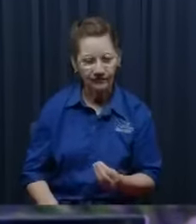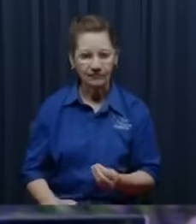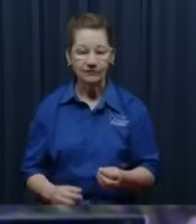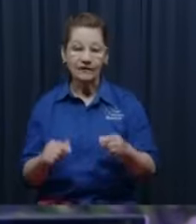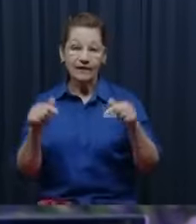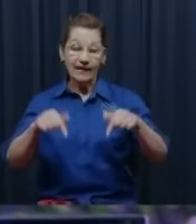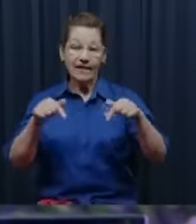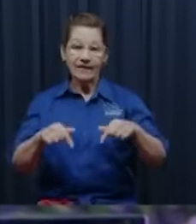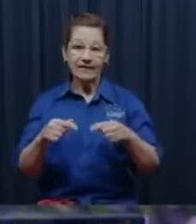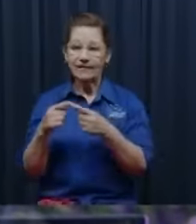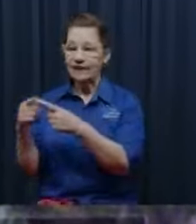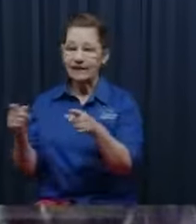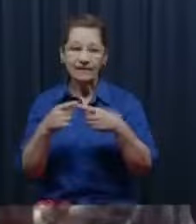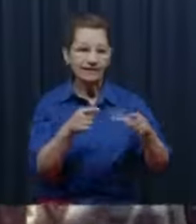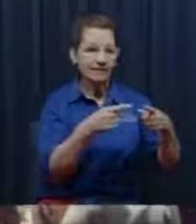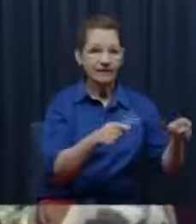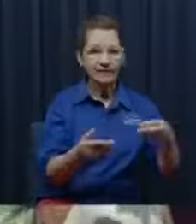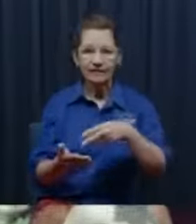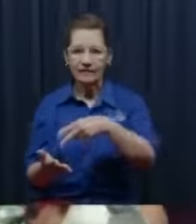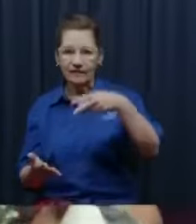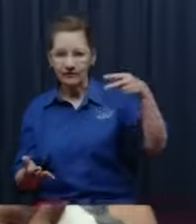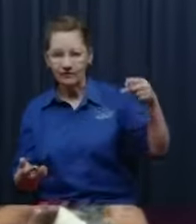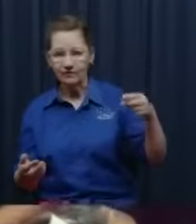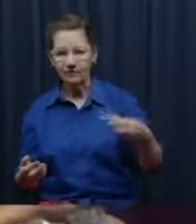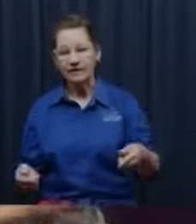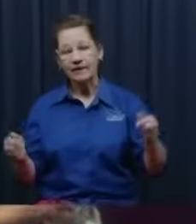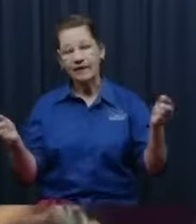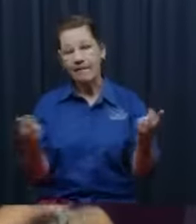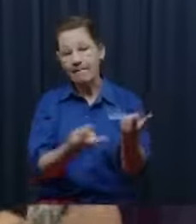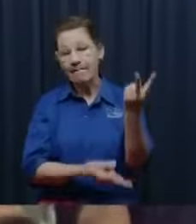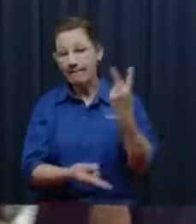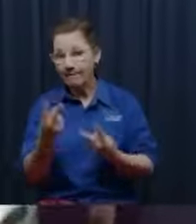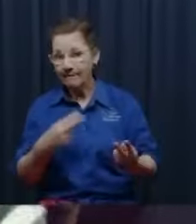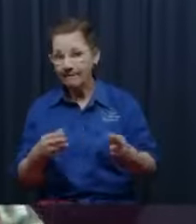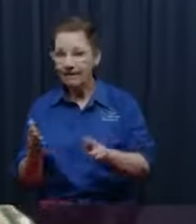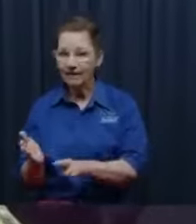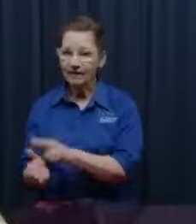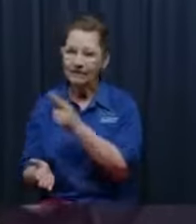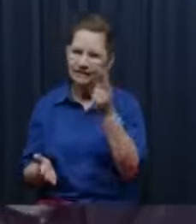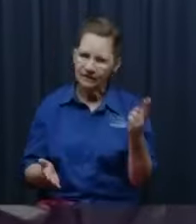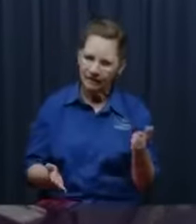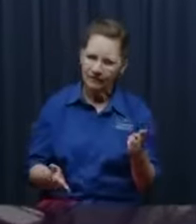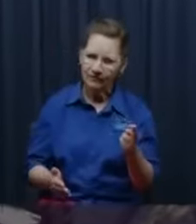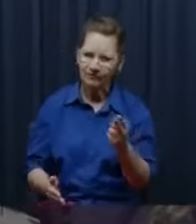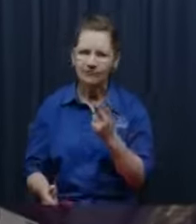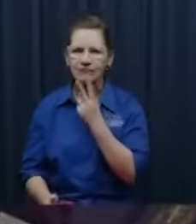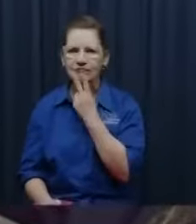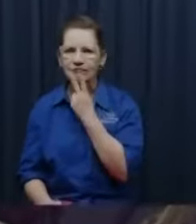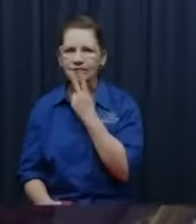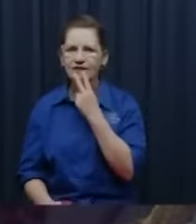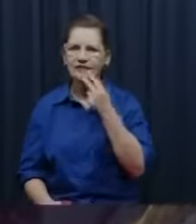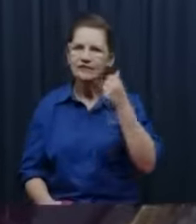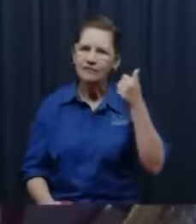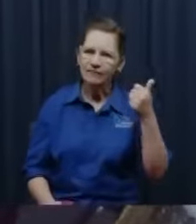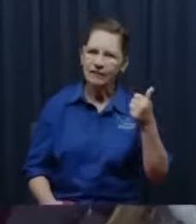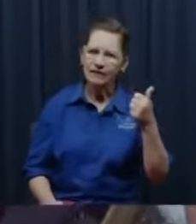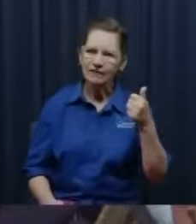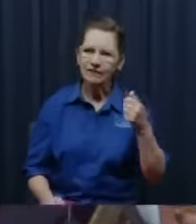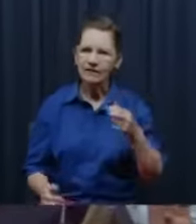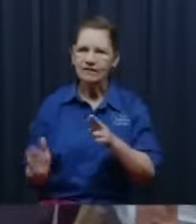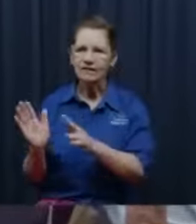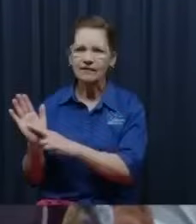retiro internacional de mujeres quiero también que esas hermanas que son representantes de